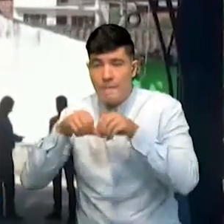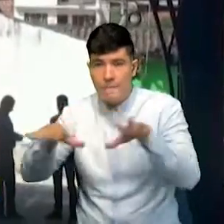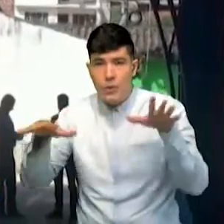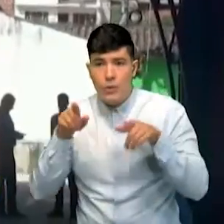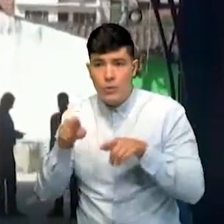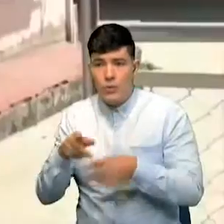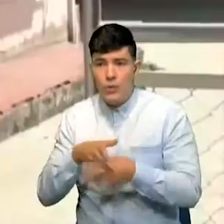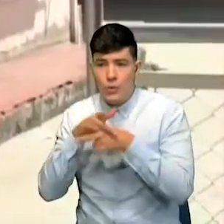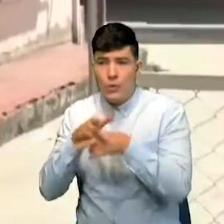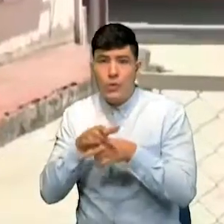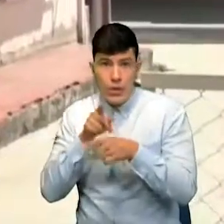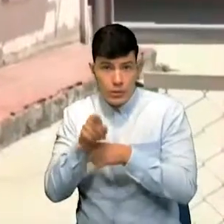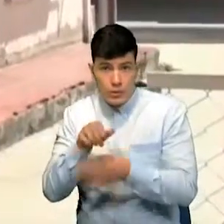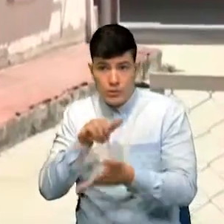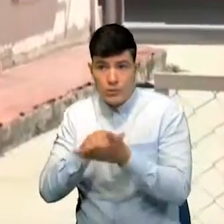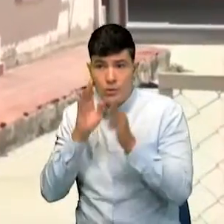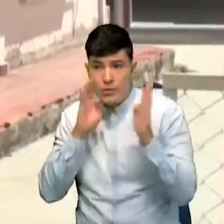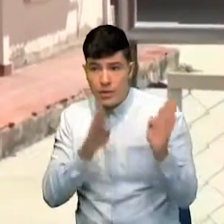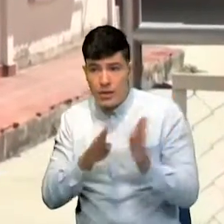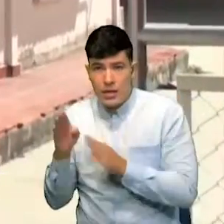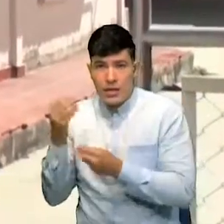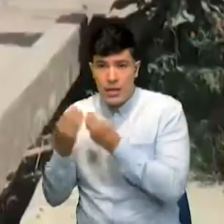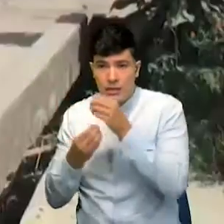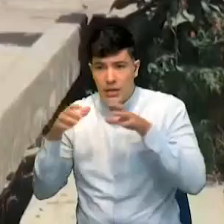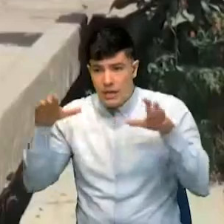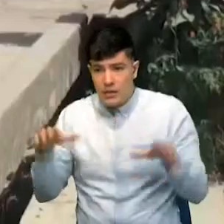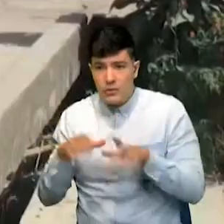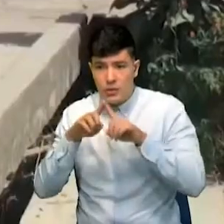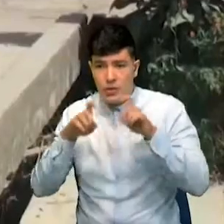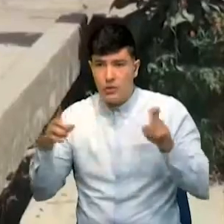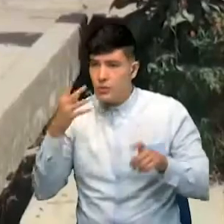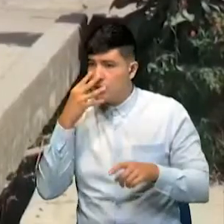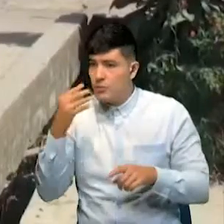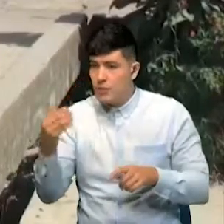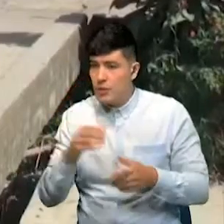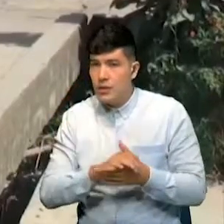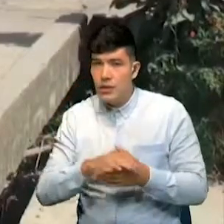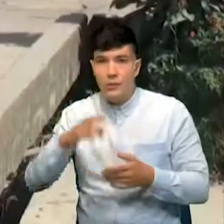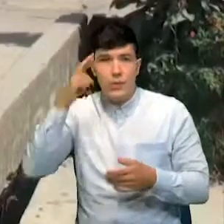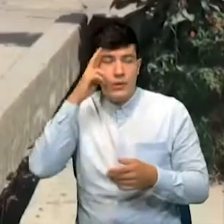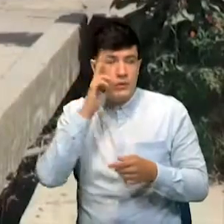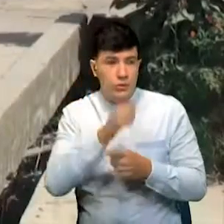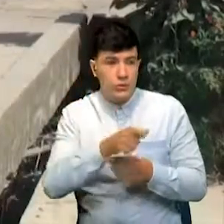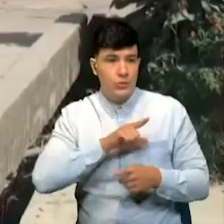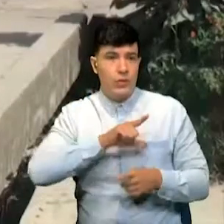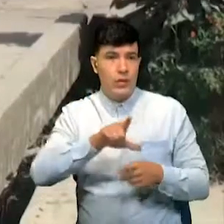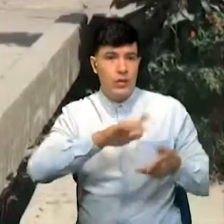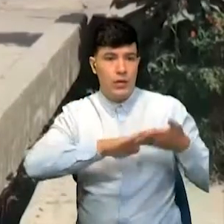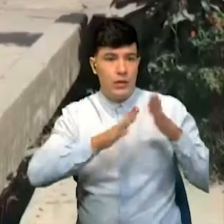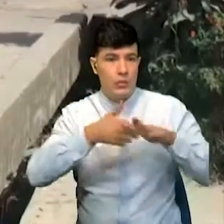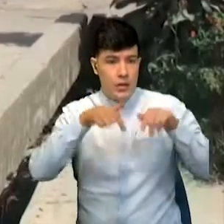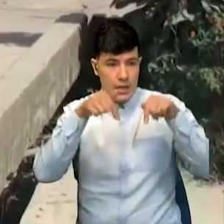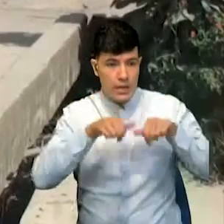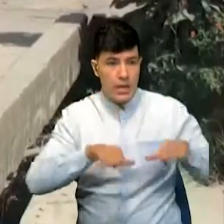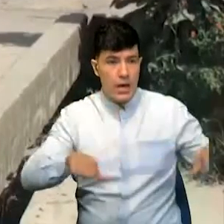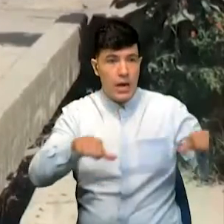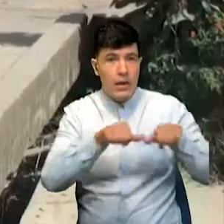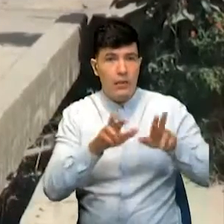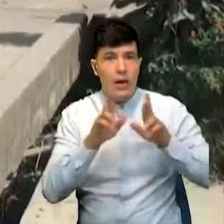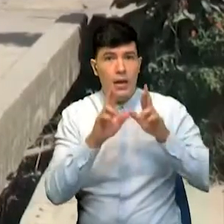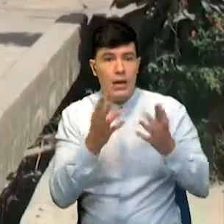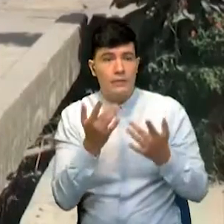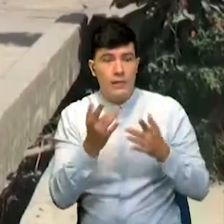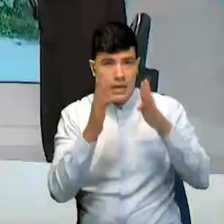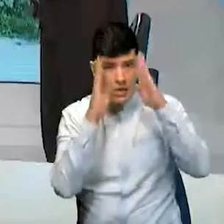consumo y de allí planear y ejecutar sus fechorías habitantes y líderes comunales de estos sectores esperan la oportuna atención por